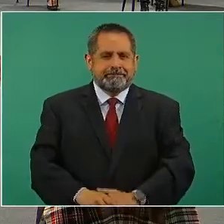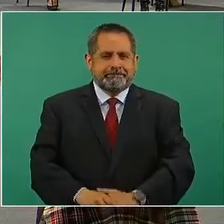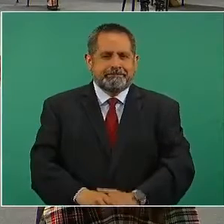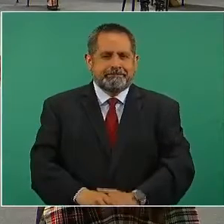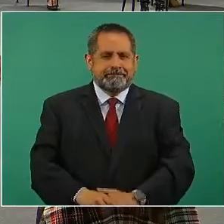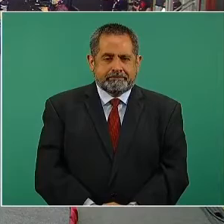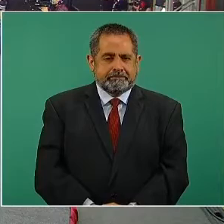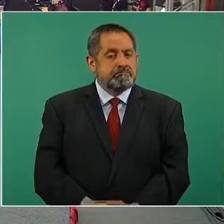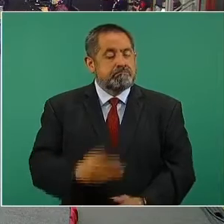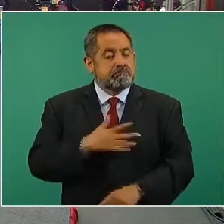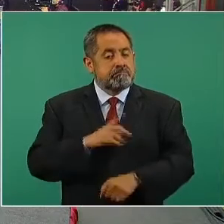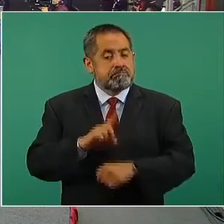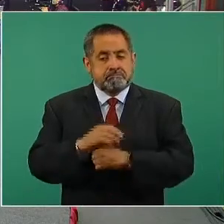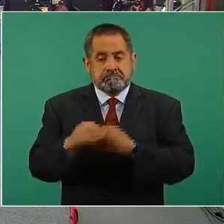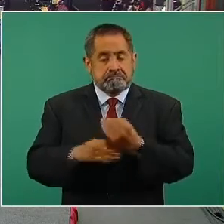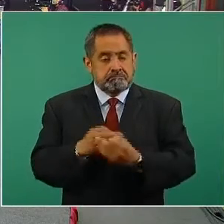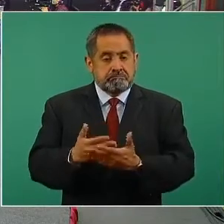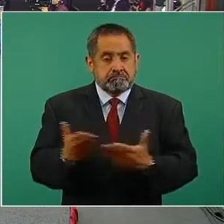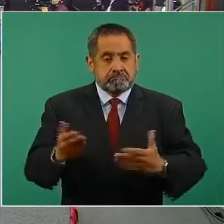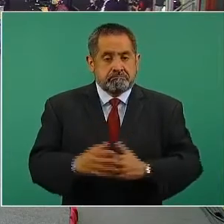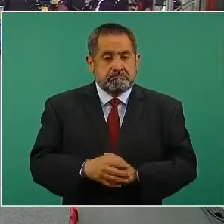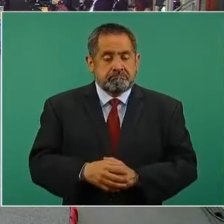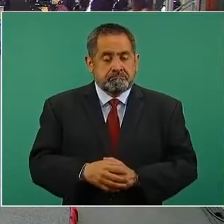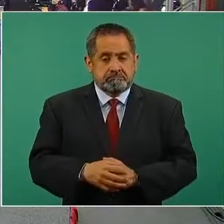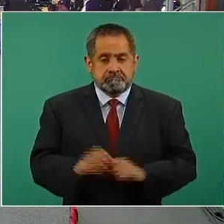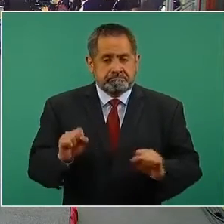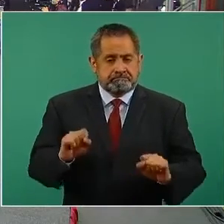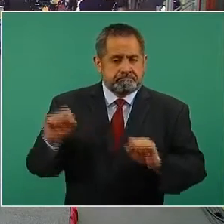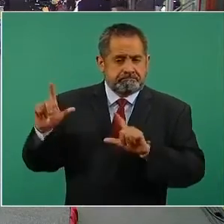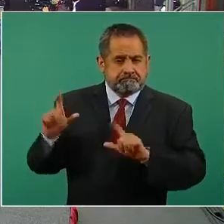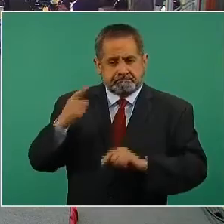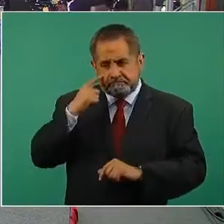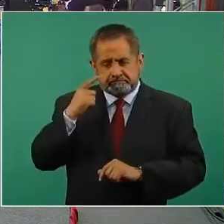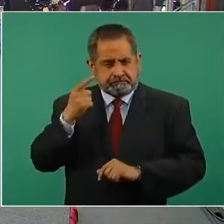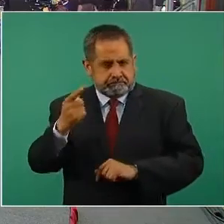Buenos días a todos y a todas. Tenemos una presentación para